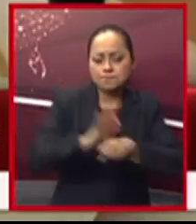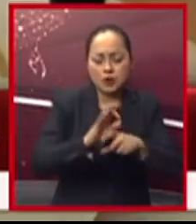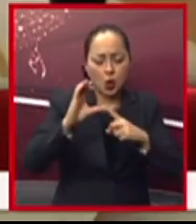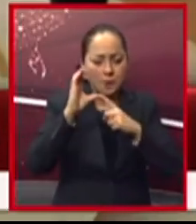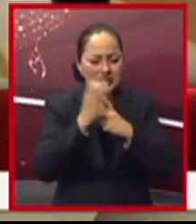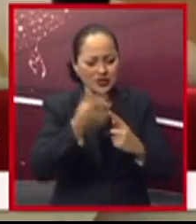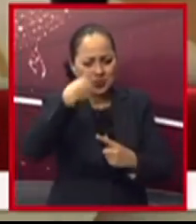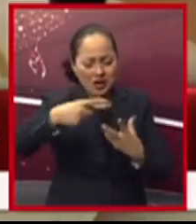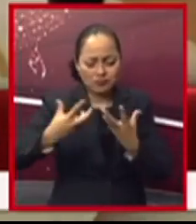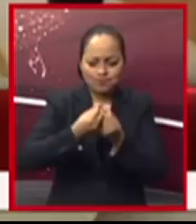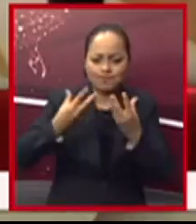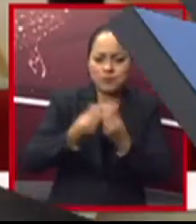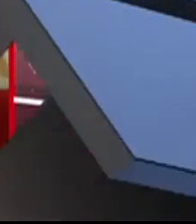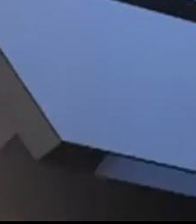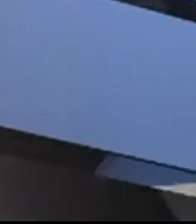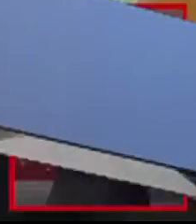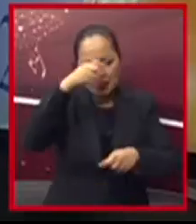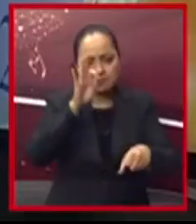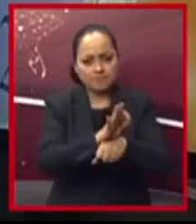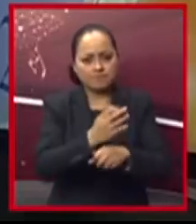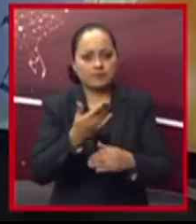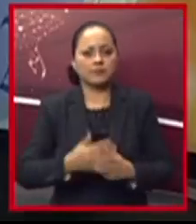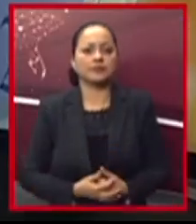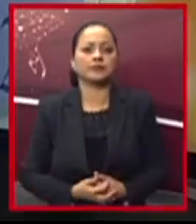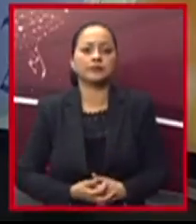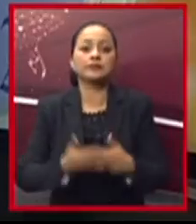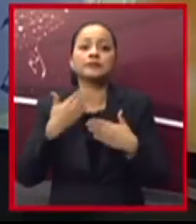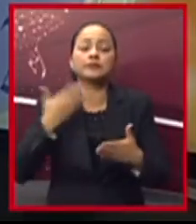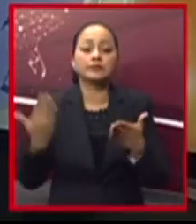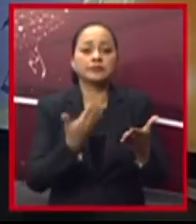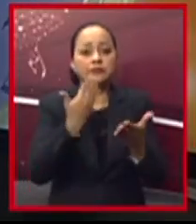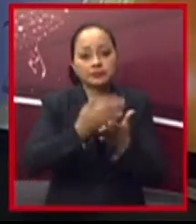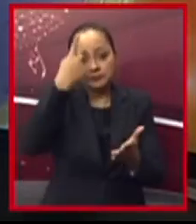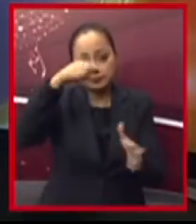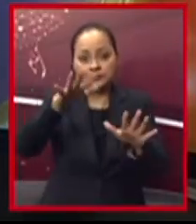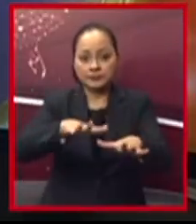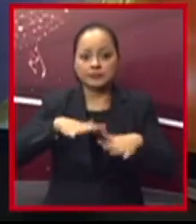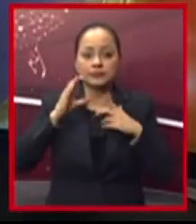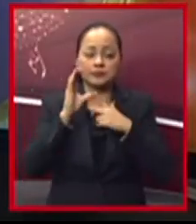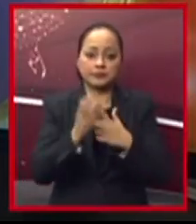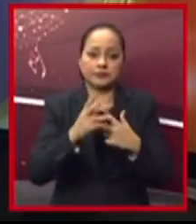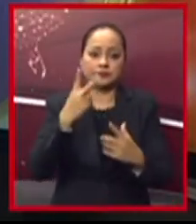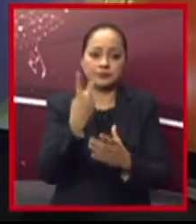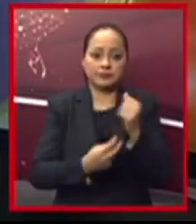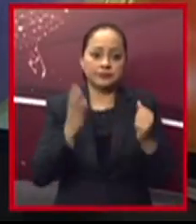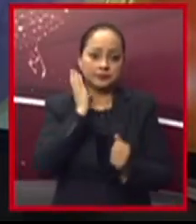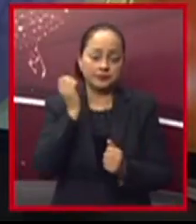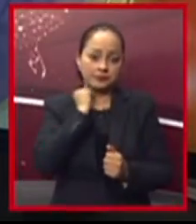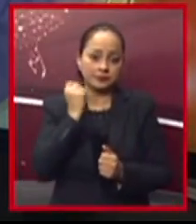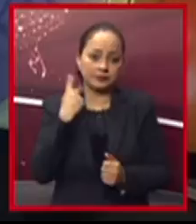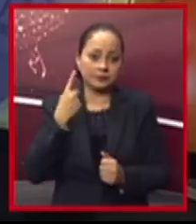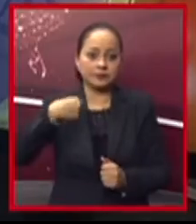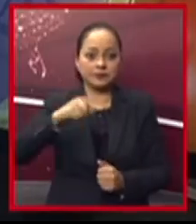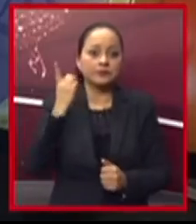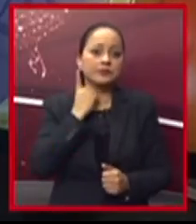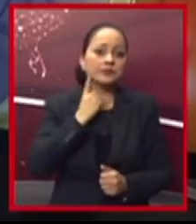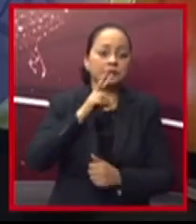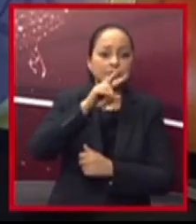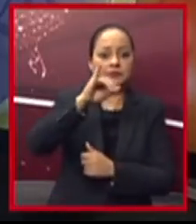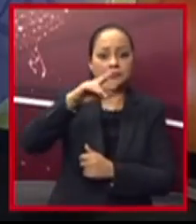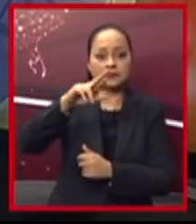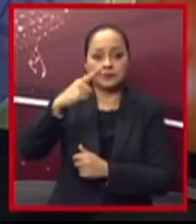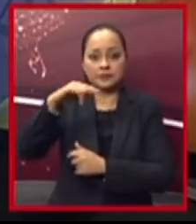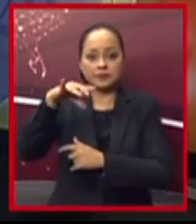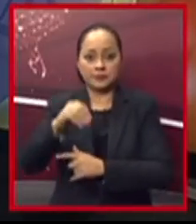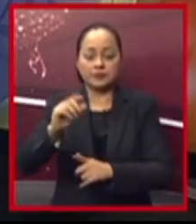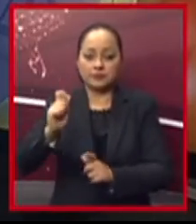comisión intersecretarial. Se presentó un punto de acuerdo ante el Pleno de la Comisión Permanente por el que el diputado Virgilio Caballero y fue